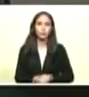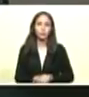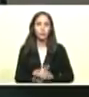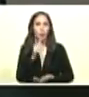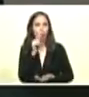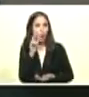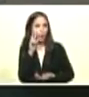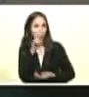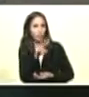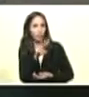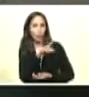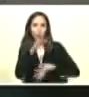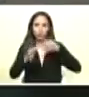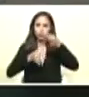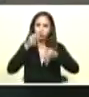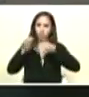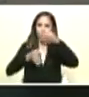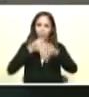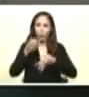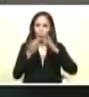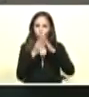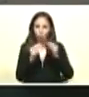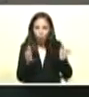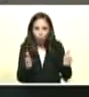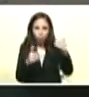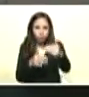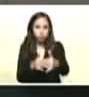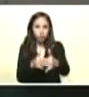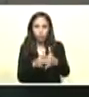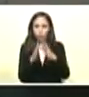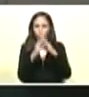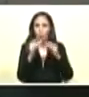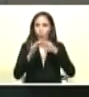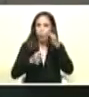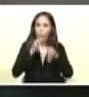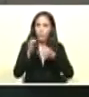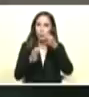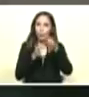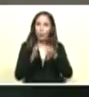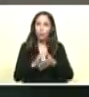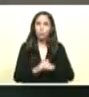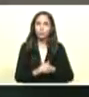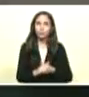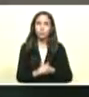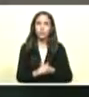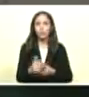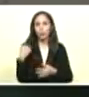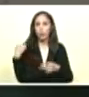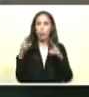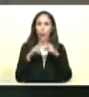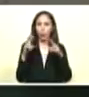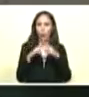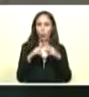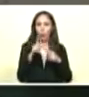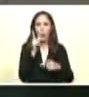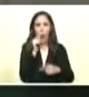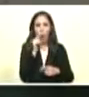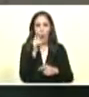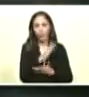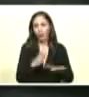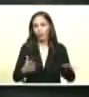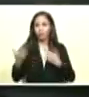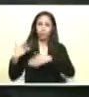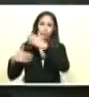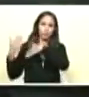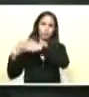Venezuela, el licenciado Carlos Vargas, yo lo conozco como Carlos V,